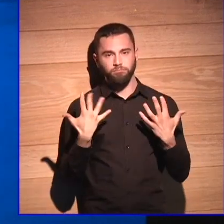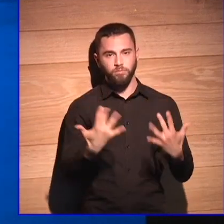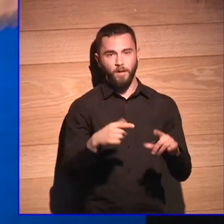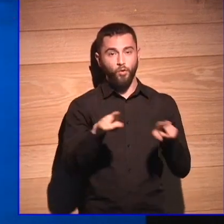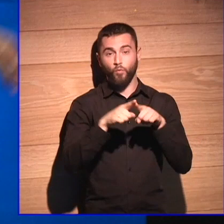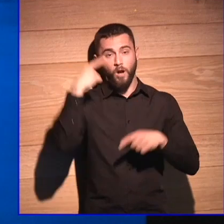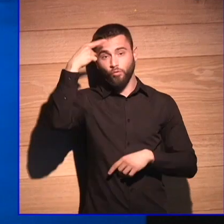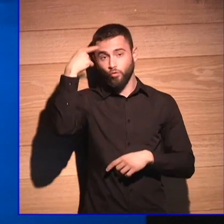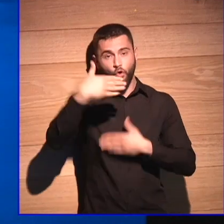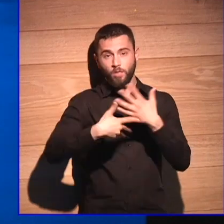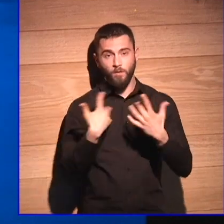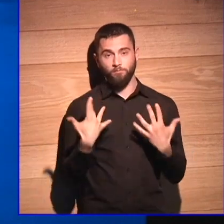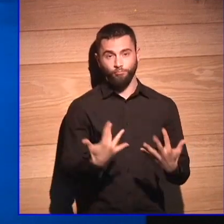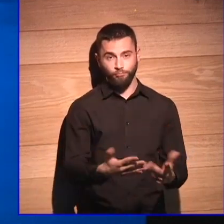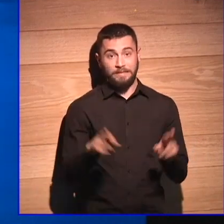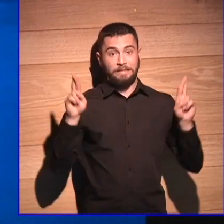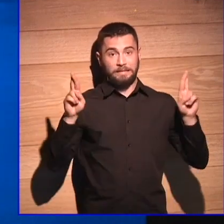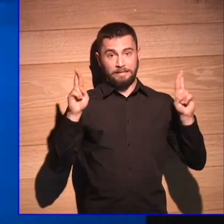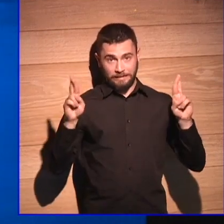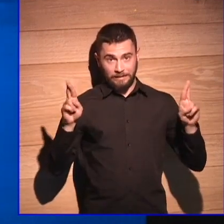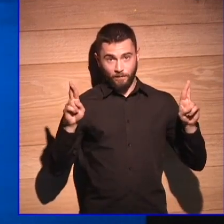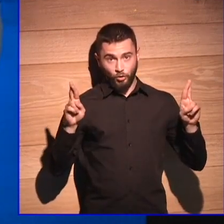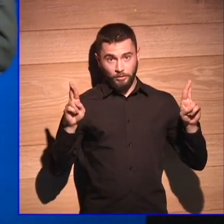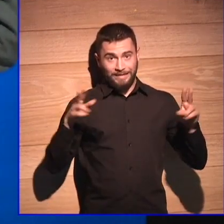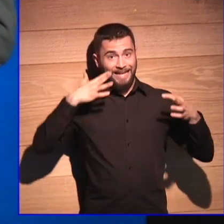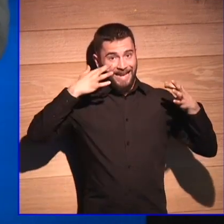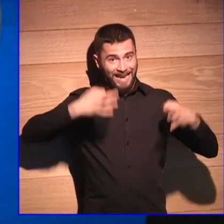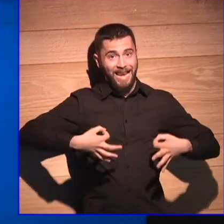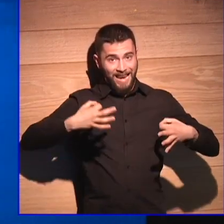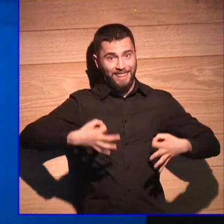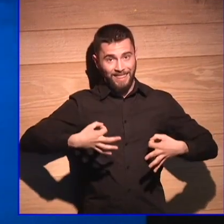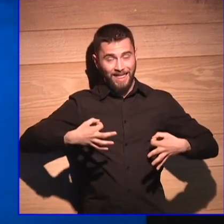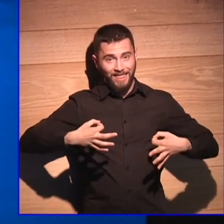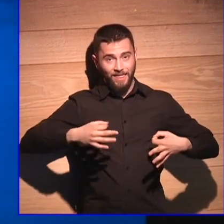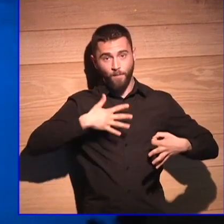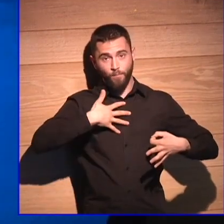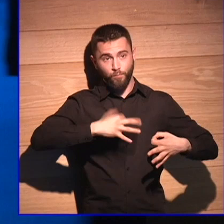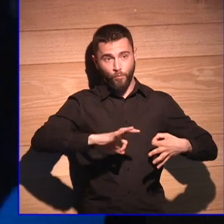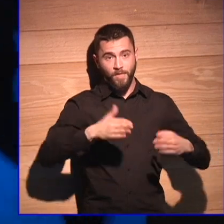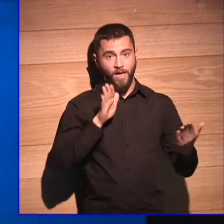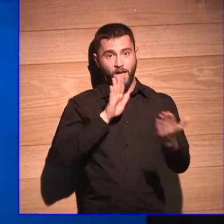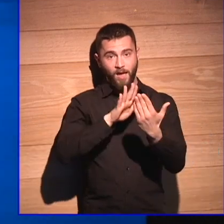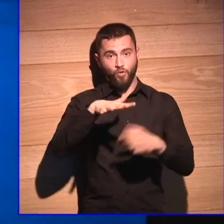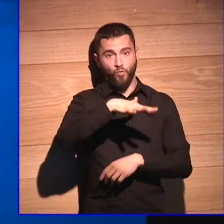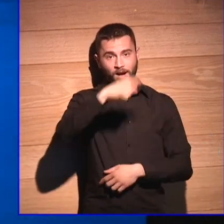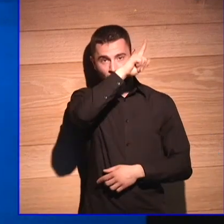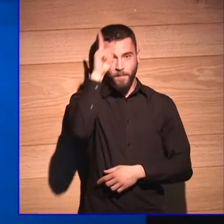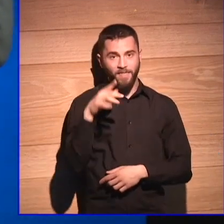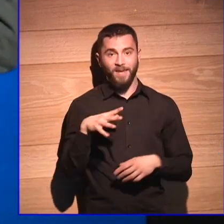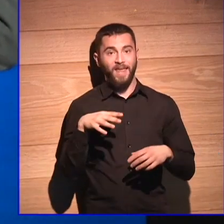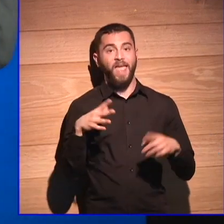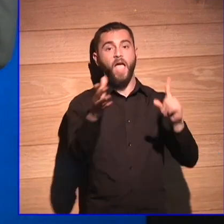conocimiento y esperemos y que realmente pueda ya también encontrar su sitio aquí en Madrid y